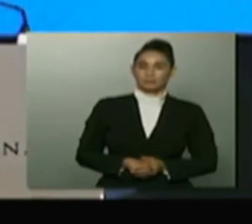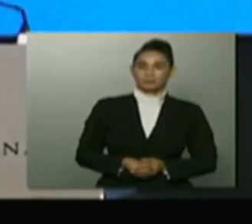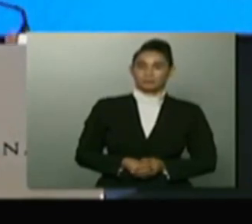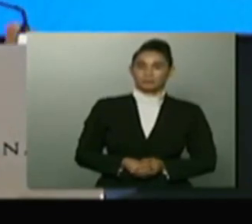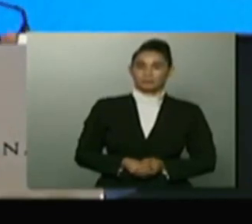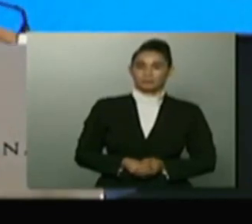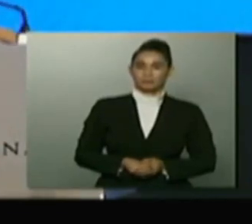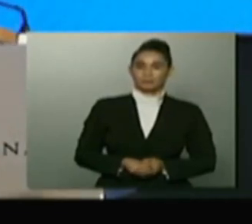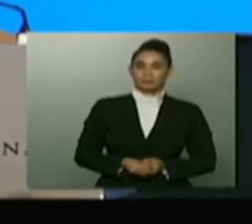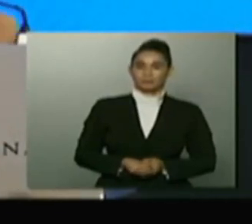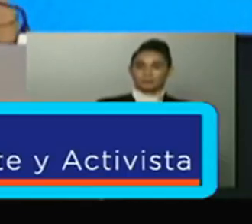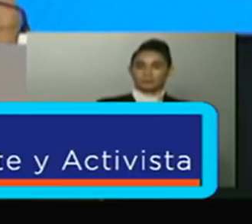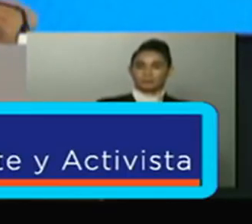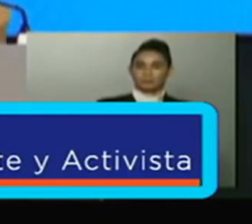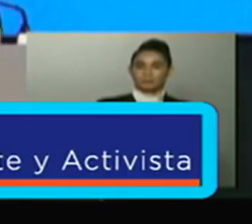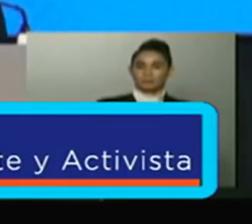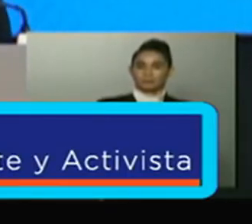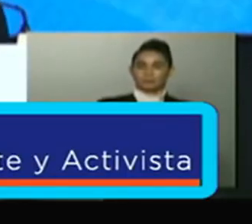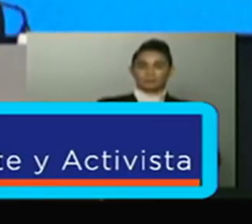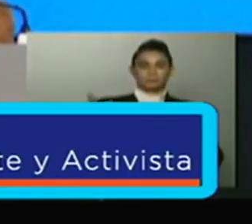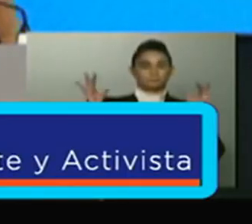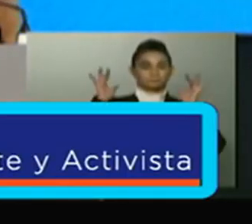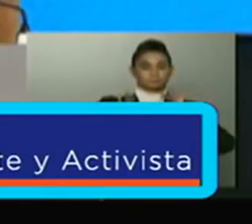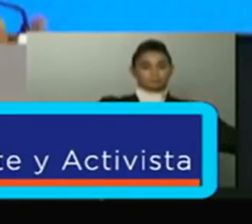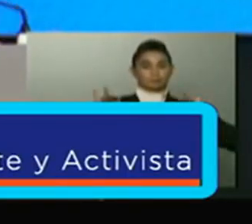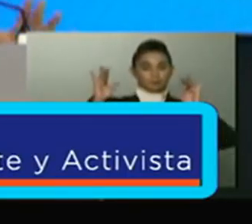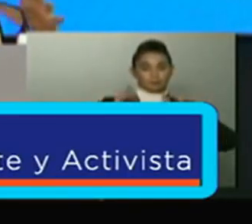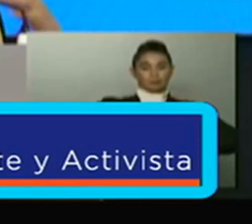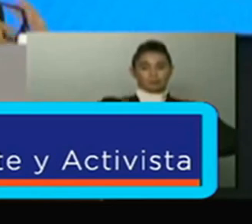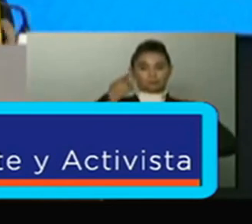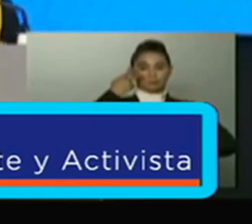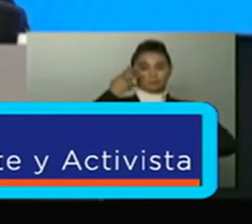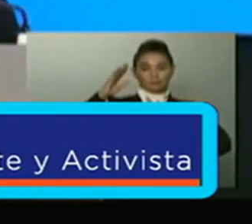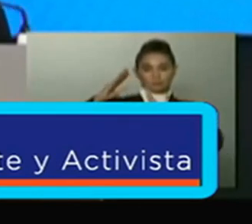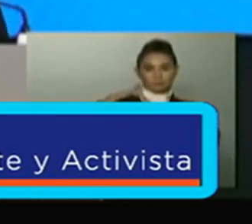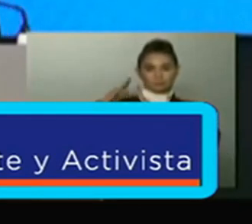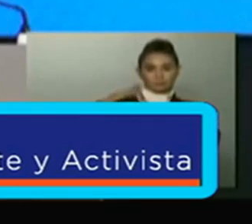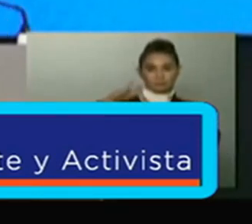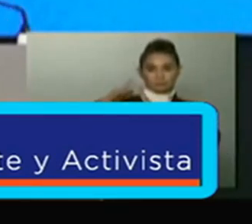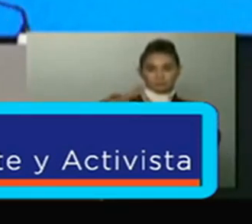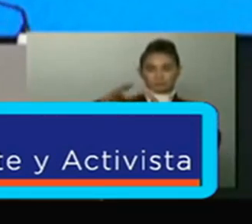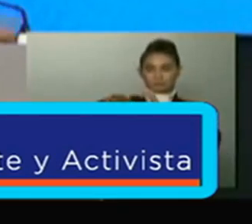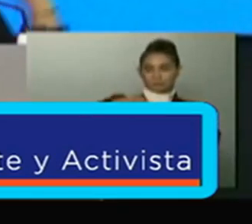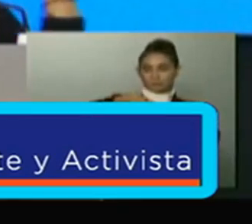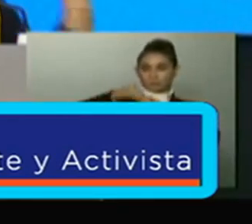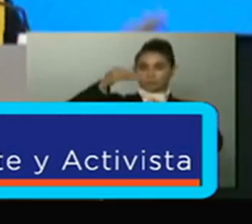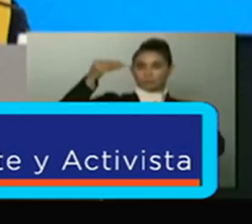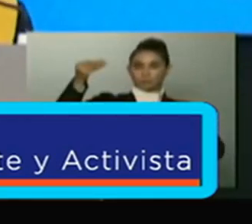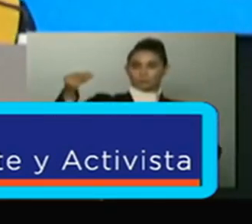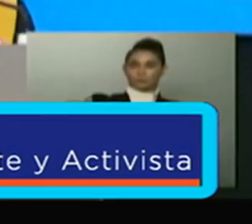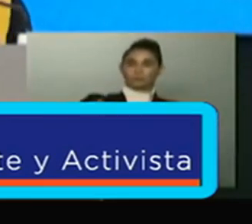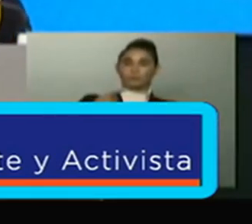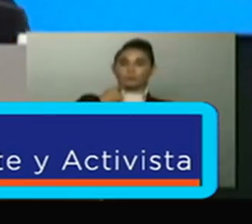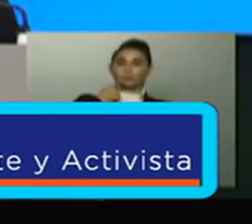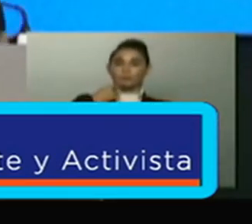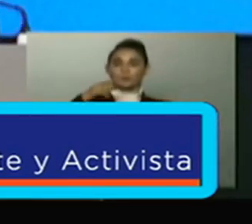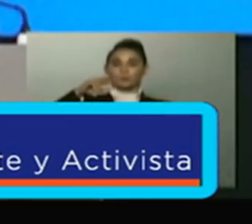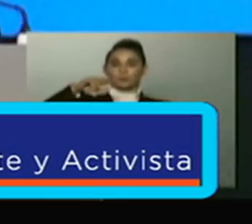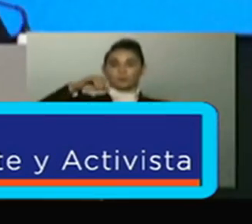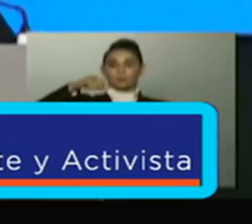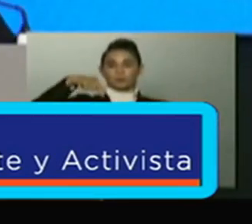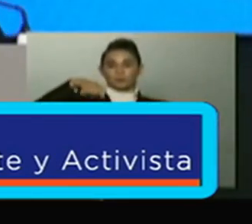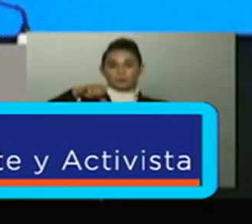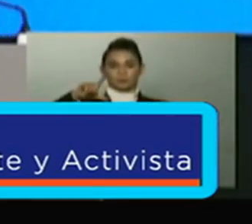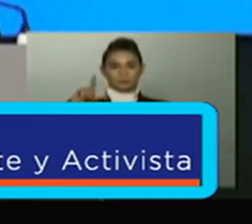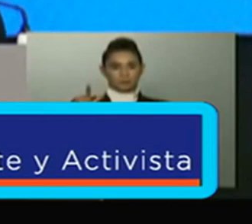es penoso ver cuando desde casa nos arrojan hacia la boca del lobo que como digo una que esto pasa